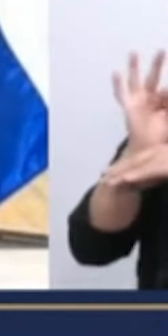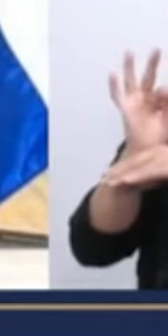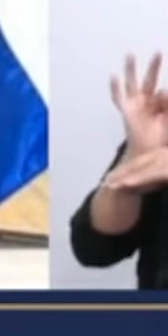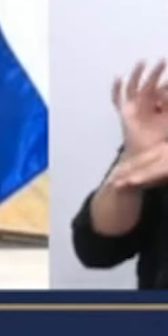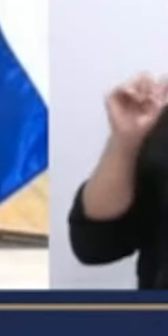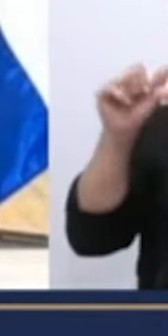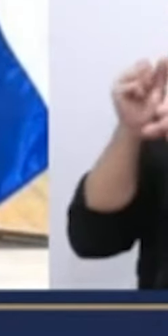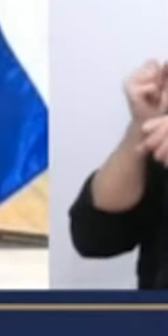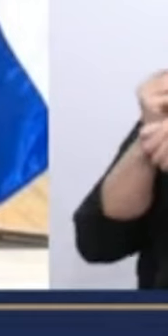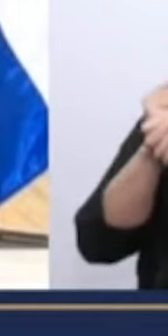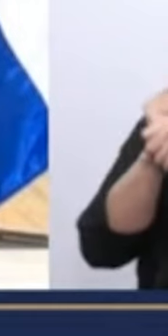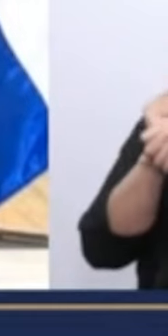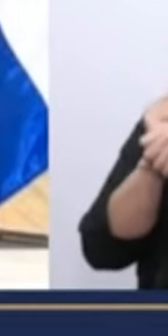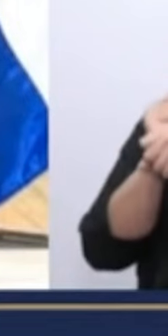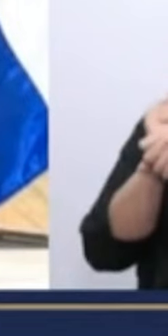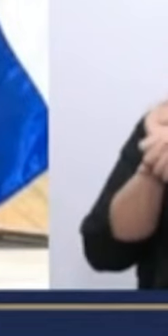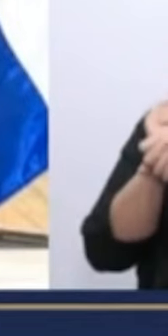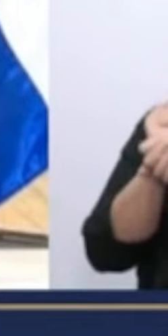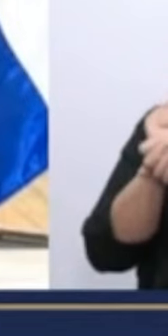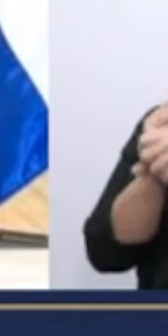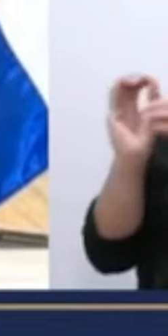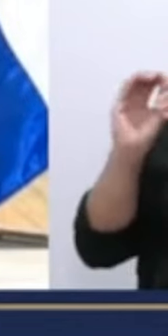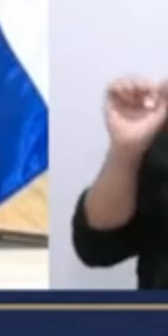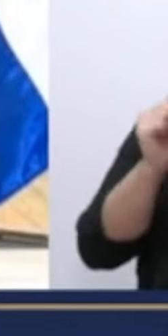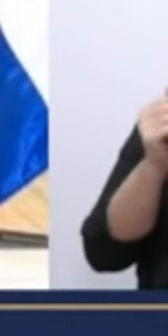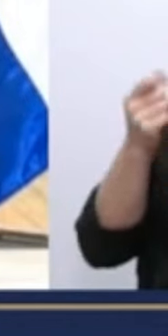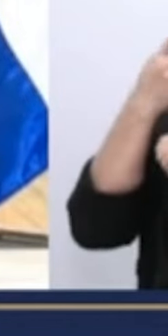sin cambio alguno. Sí. Para que SUTEL